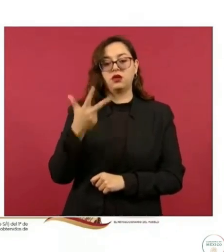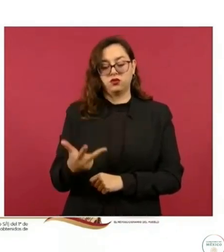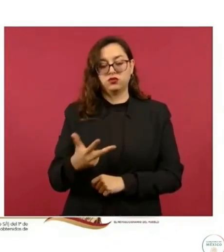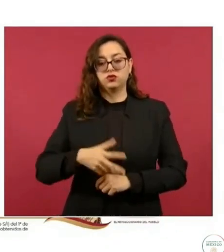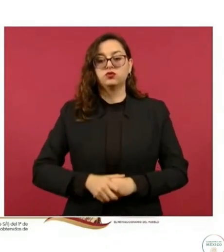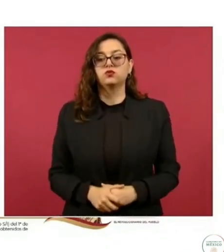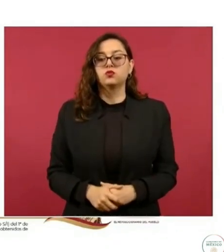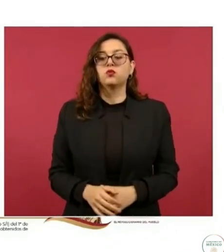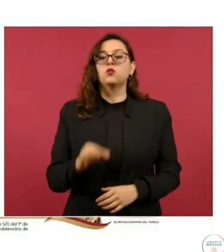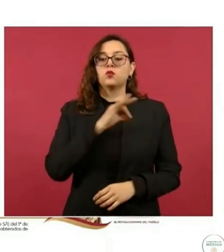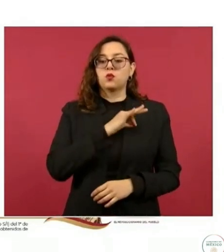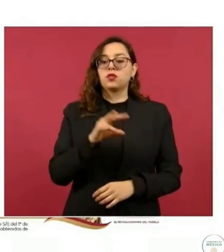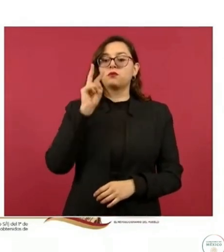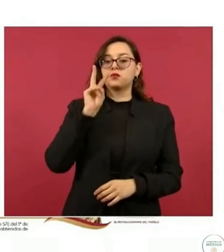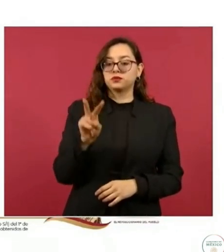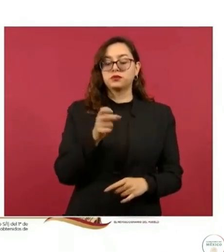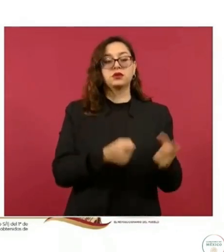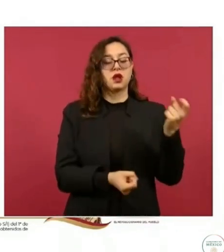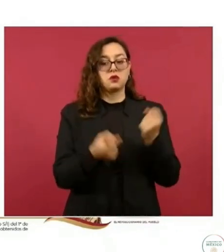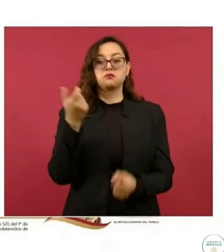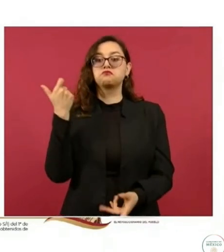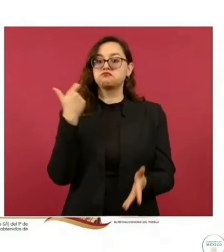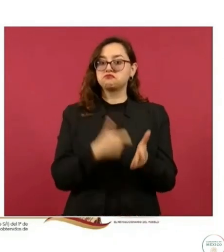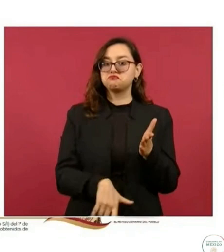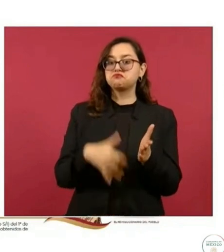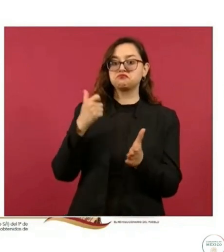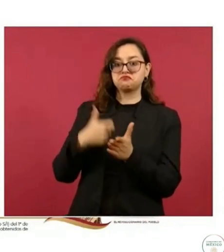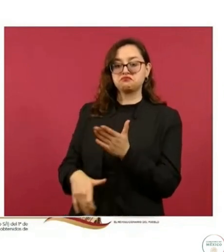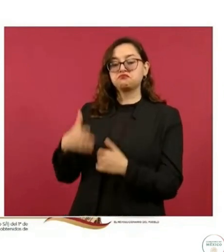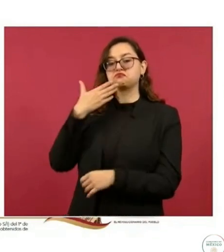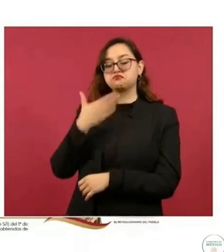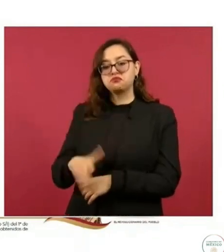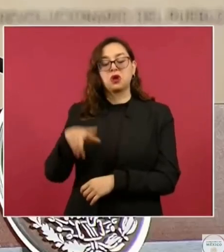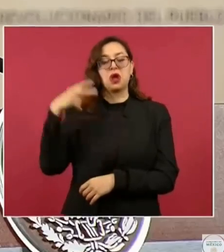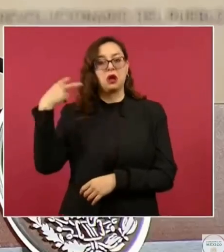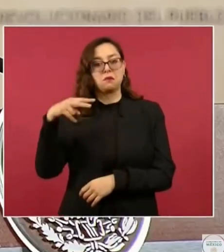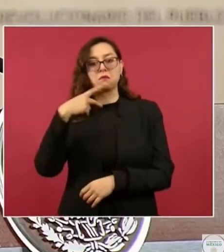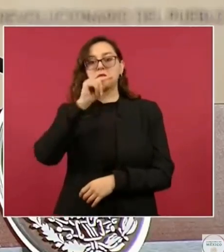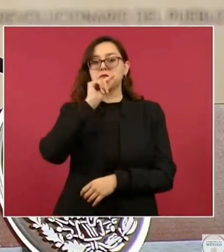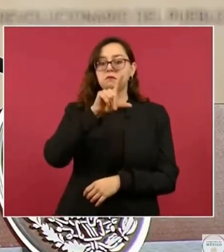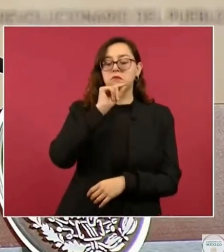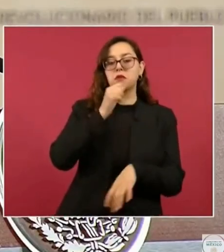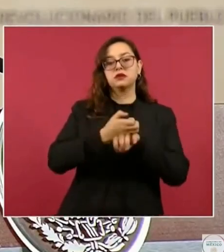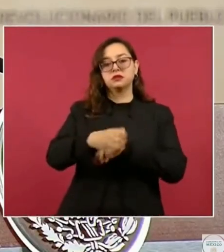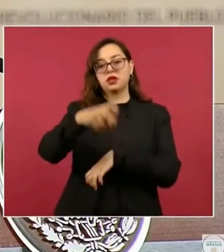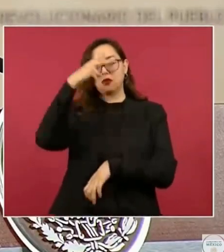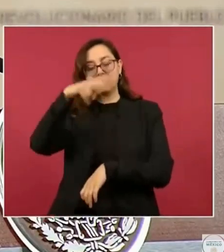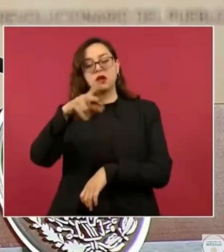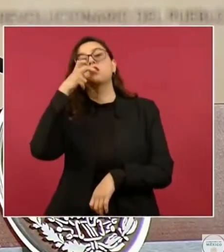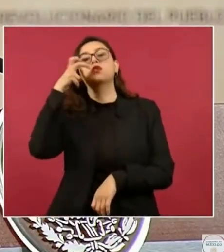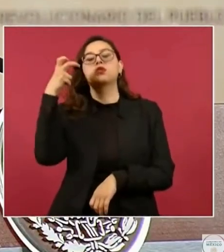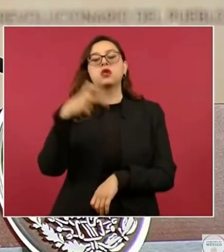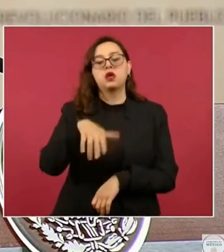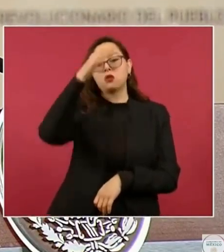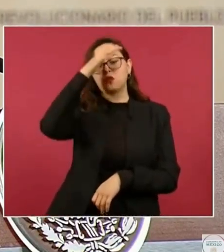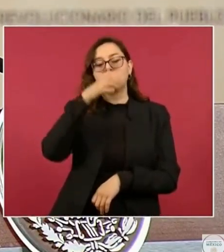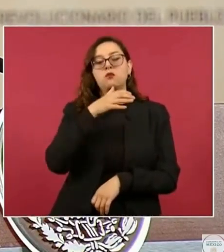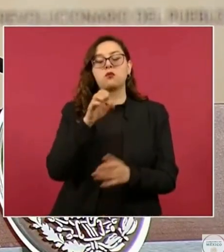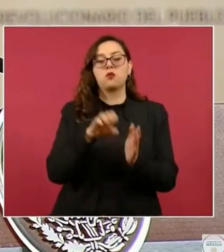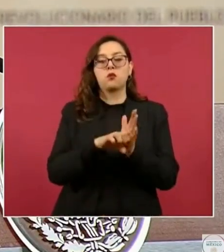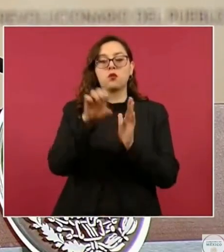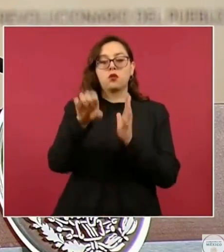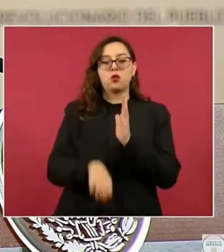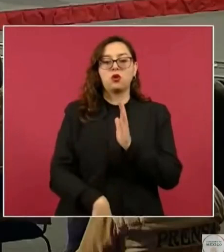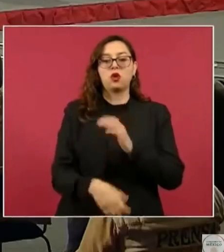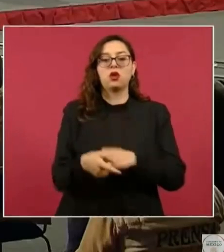por abajo del precio máximo, como en Jalisco, en Veracruz, en Oaxaca, en el Estado de México, en Hidalgo y en Coahuila. Gas Butep, en